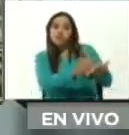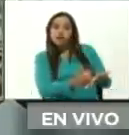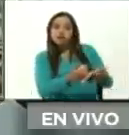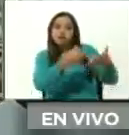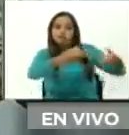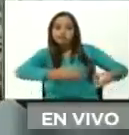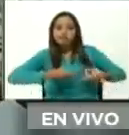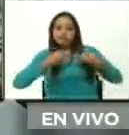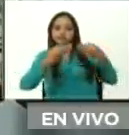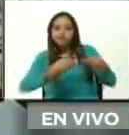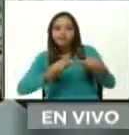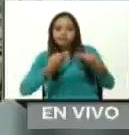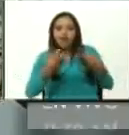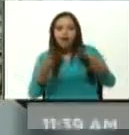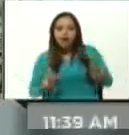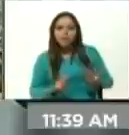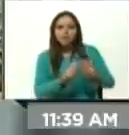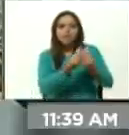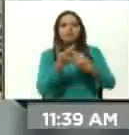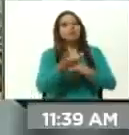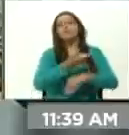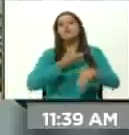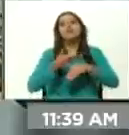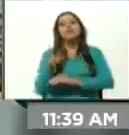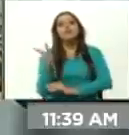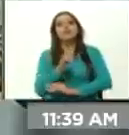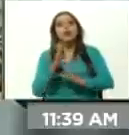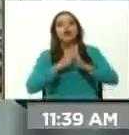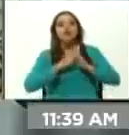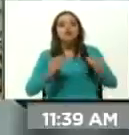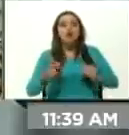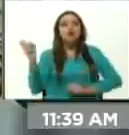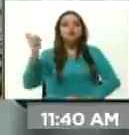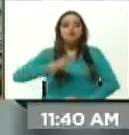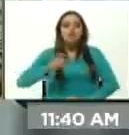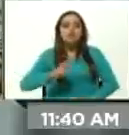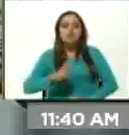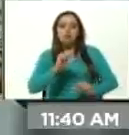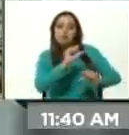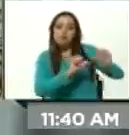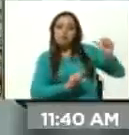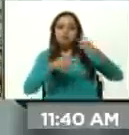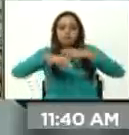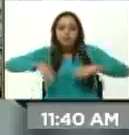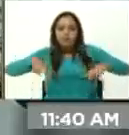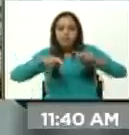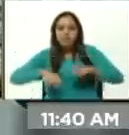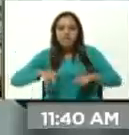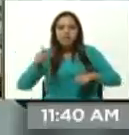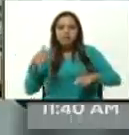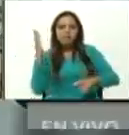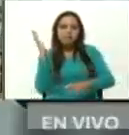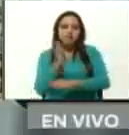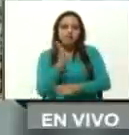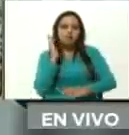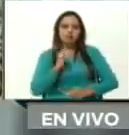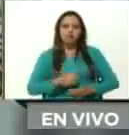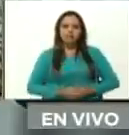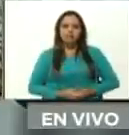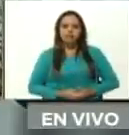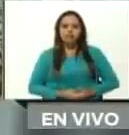activamente, acompañando al Estado venezolano en todo lo que requiera para investigar y sancionar.